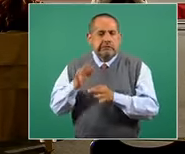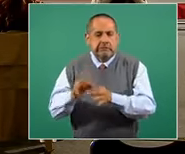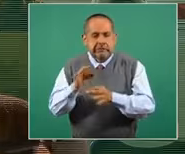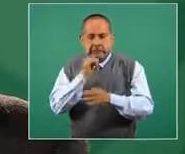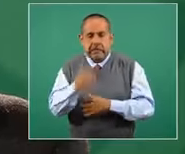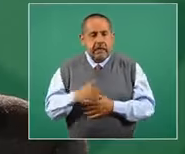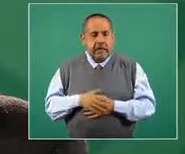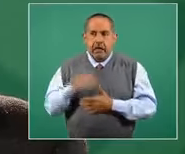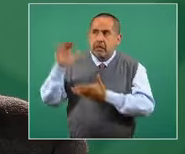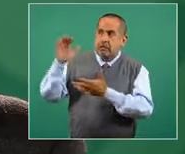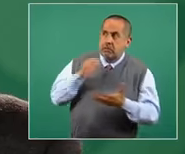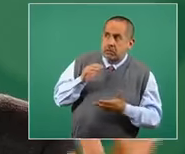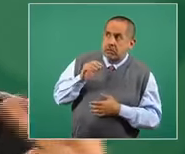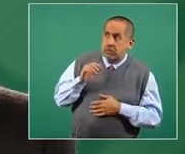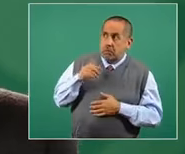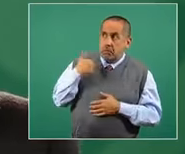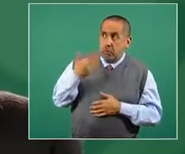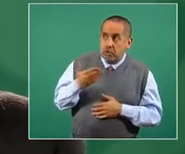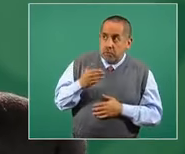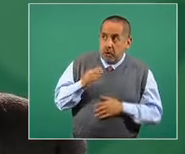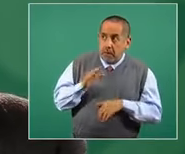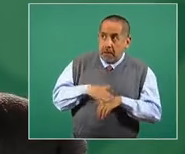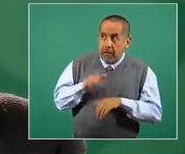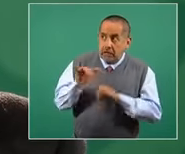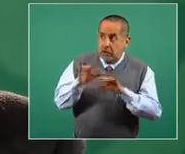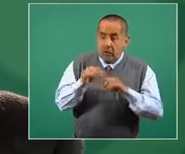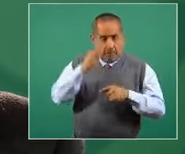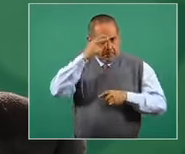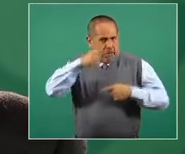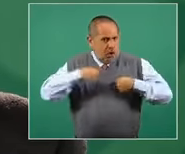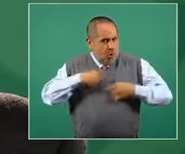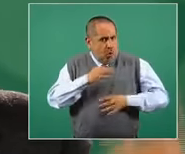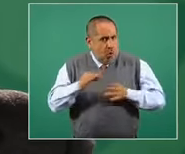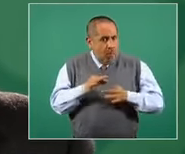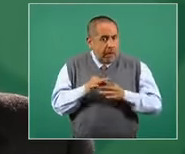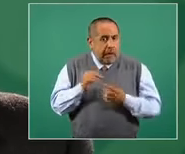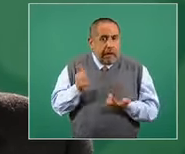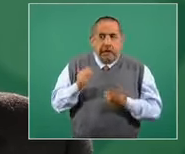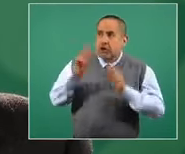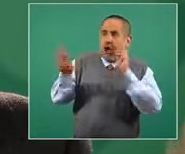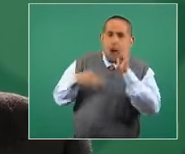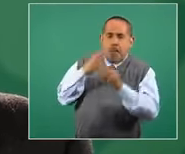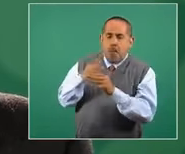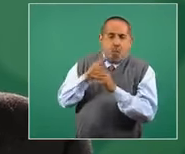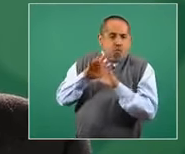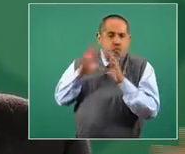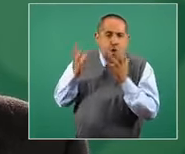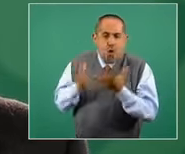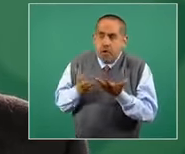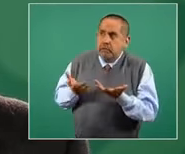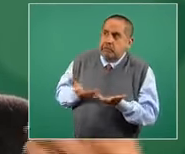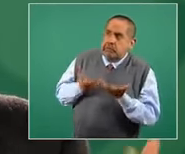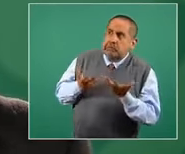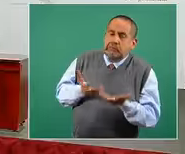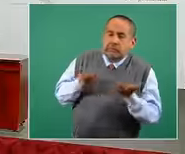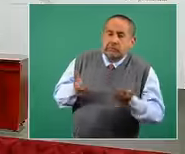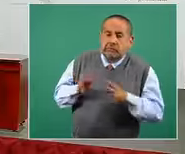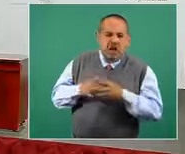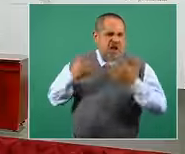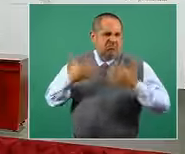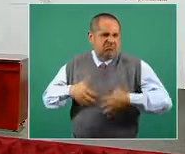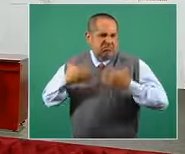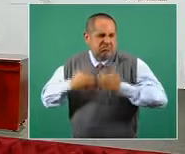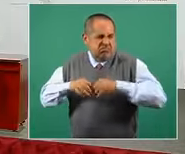punto impredecible. No por lo que haga o deje de hacer México, sino por la realidad del mundo en donde se están